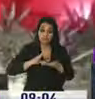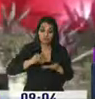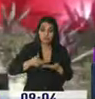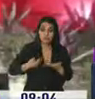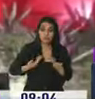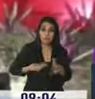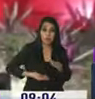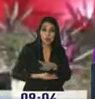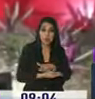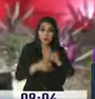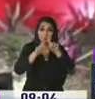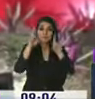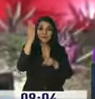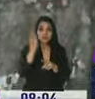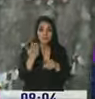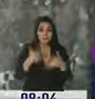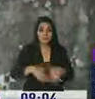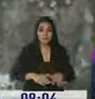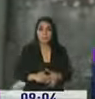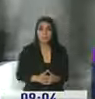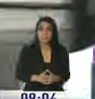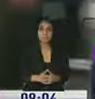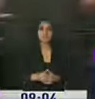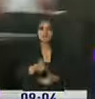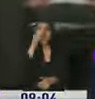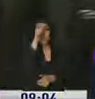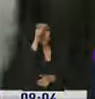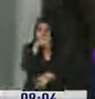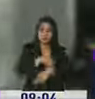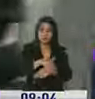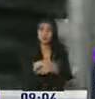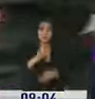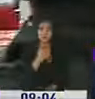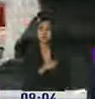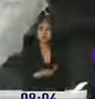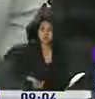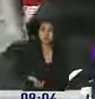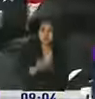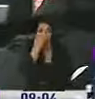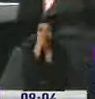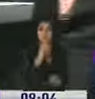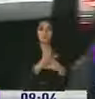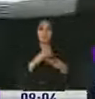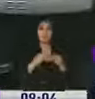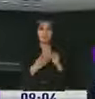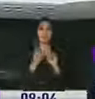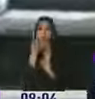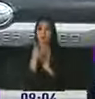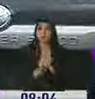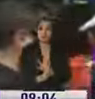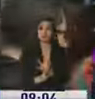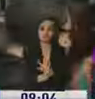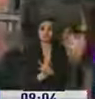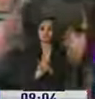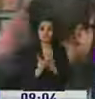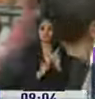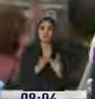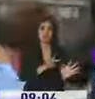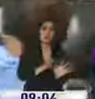ilícita por el caso Odebrecht. En horas de la tarde, el segundo mandatario salió de la cárcel 4 al norte de Quito, en medio